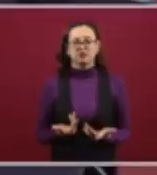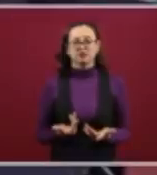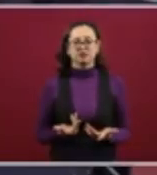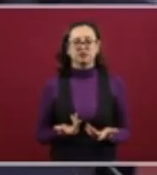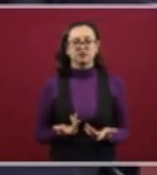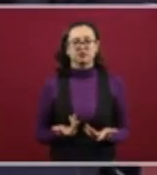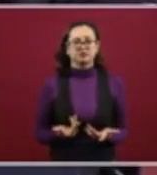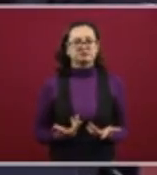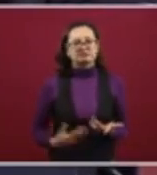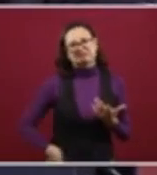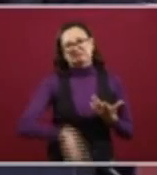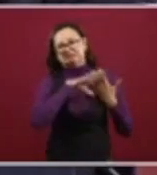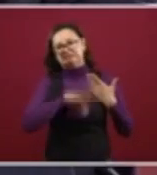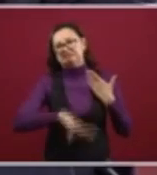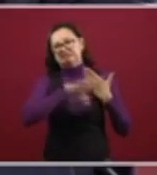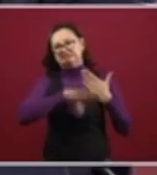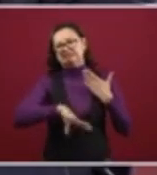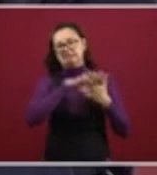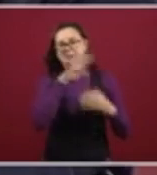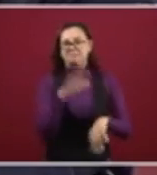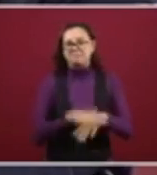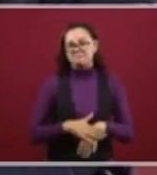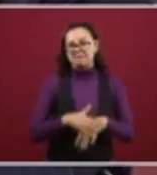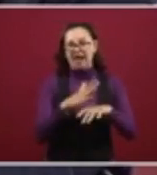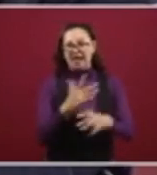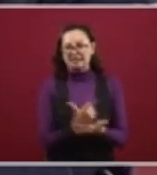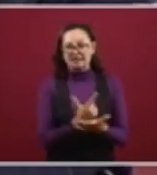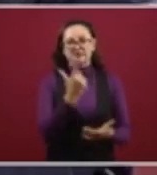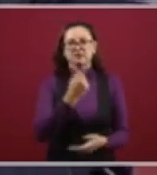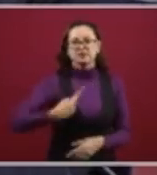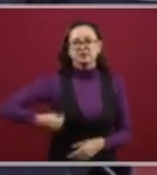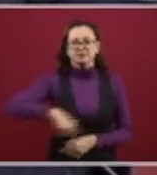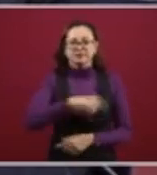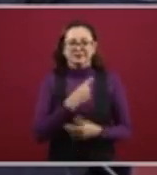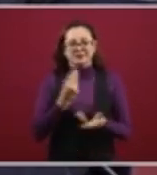lanzada en contra del gobierno, que vamos a ceder. No,